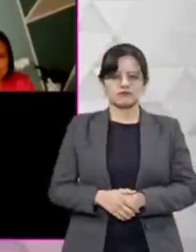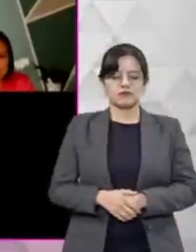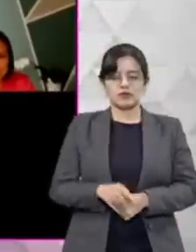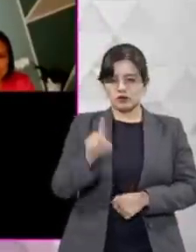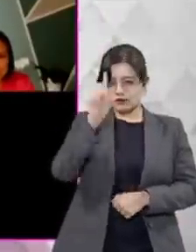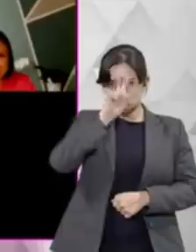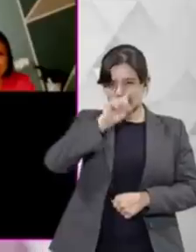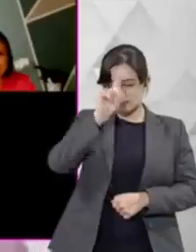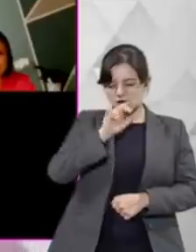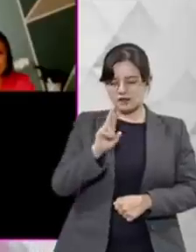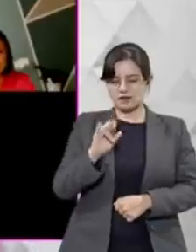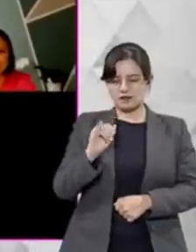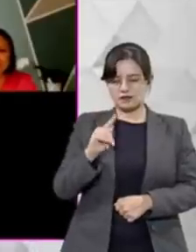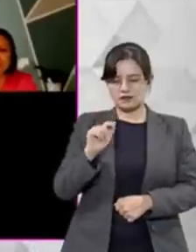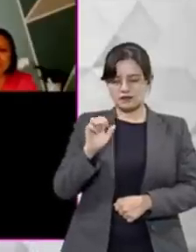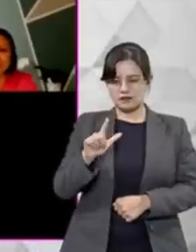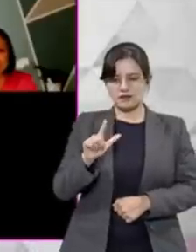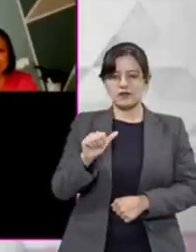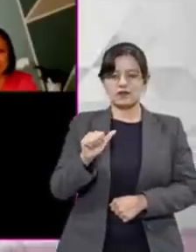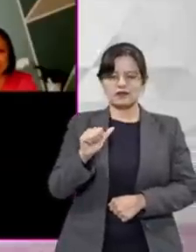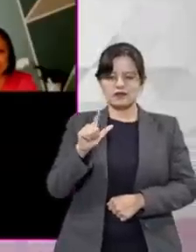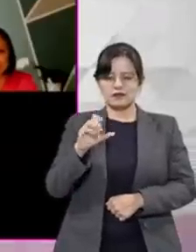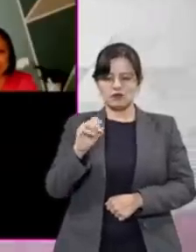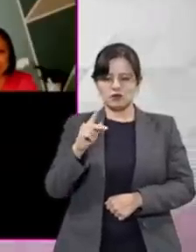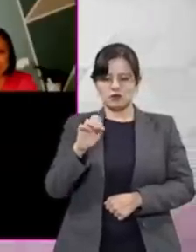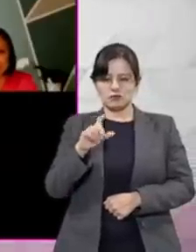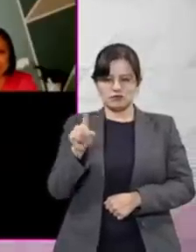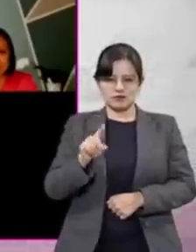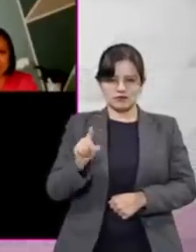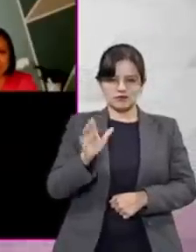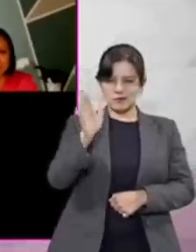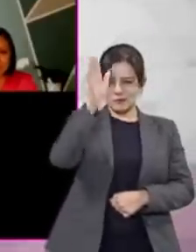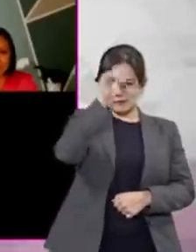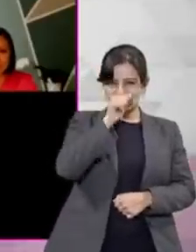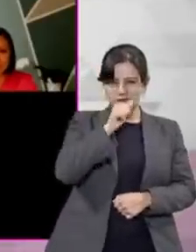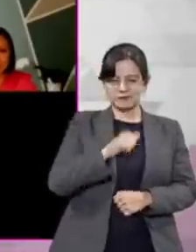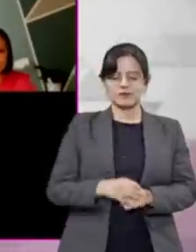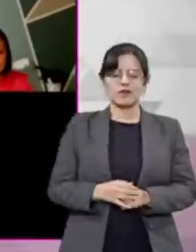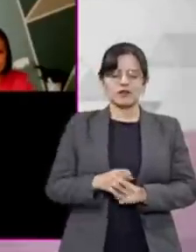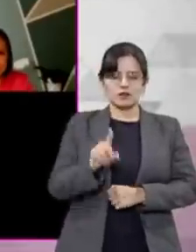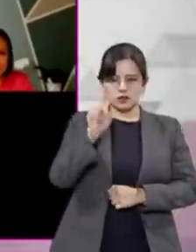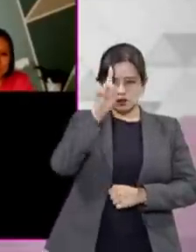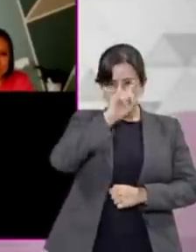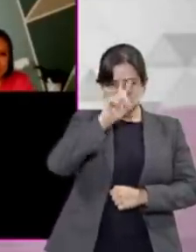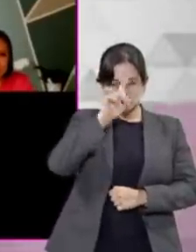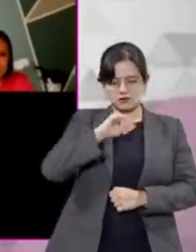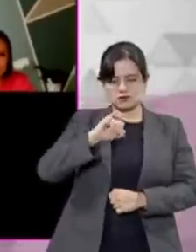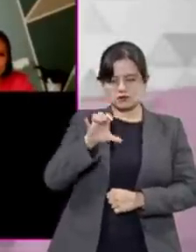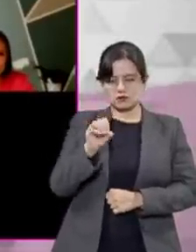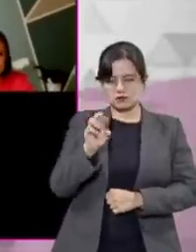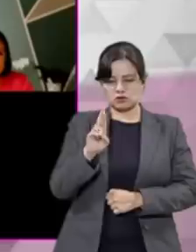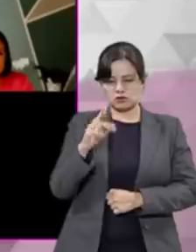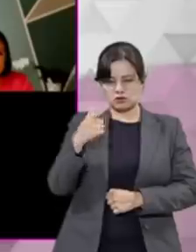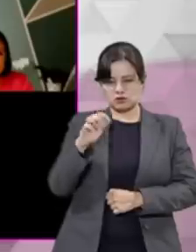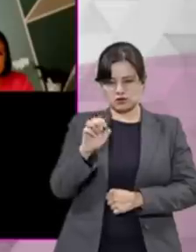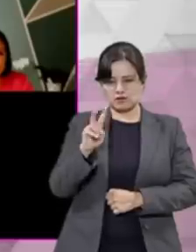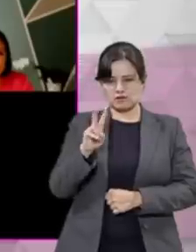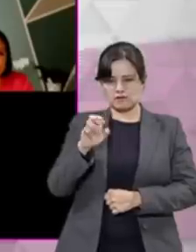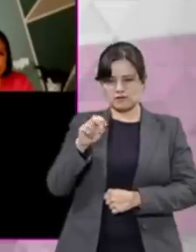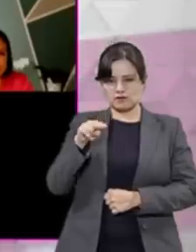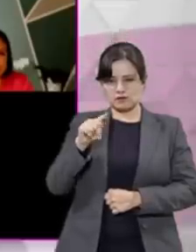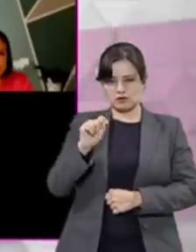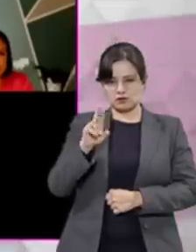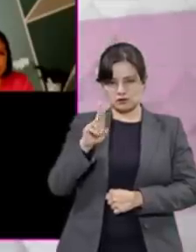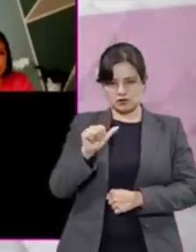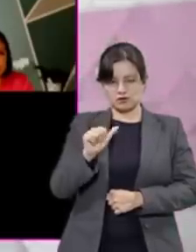de prensa matutinas pero donde hay pues información variada es decir no hay solamente una una posición